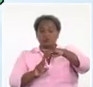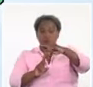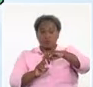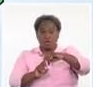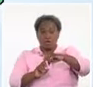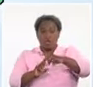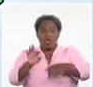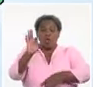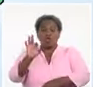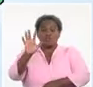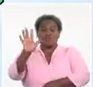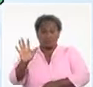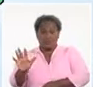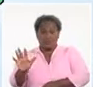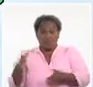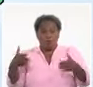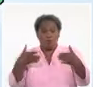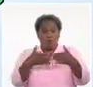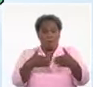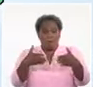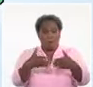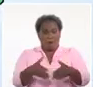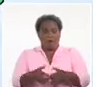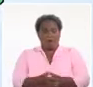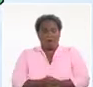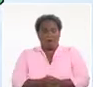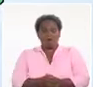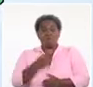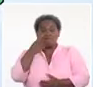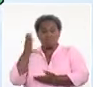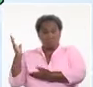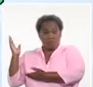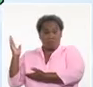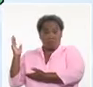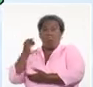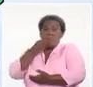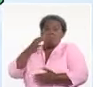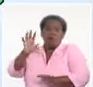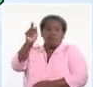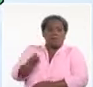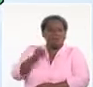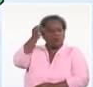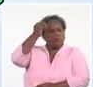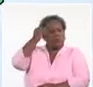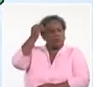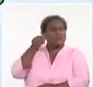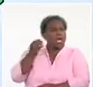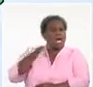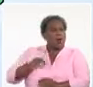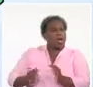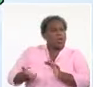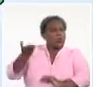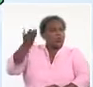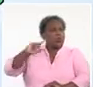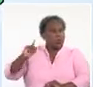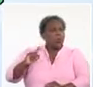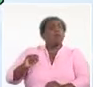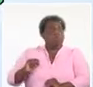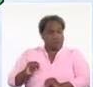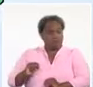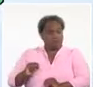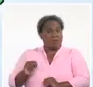Gran. Es decir, no, pero no son cifras tan elevadas. Sí, para este territorio, igual que para el centro, son